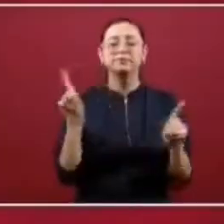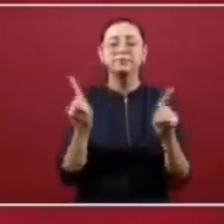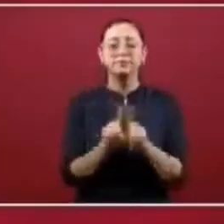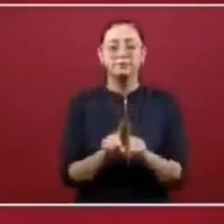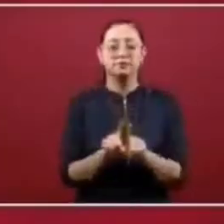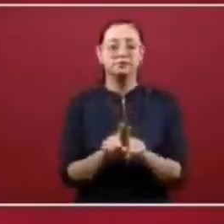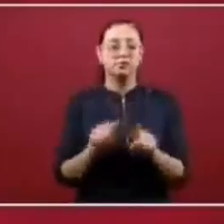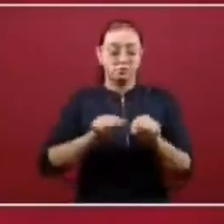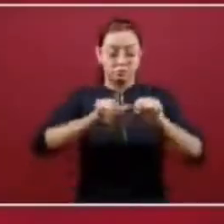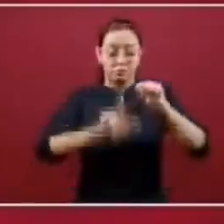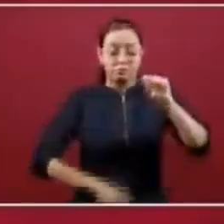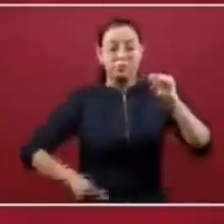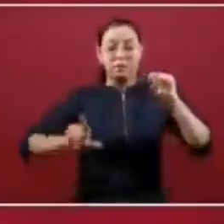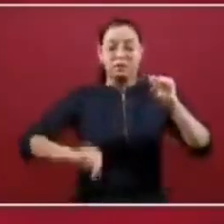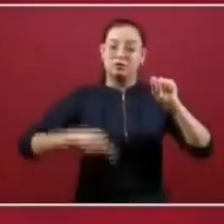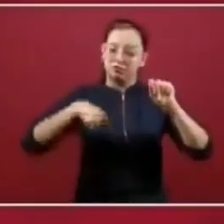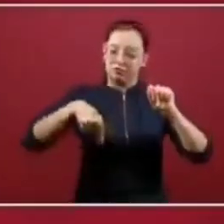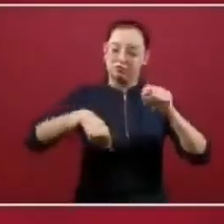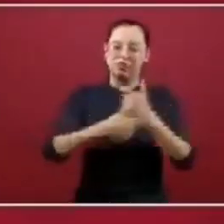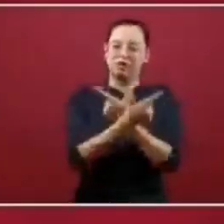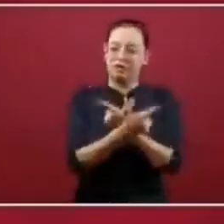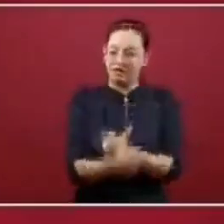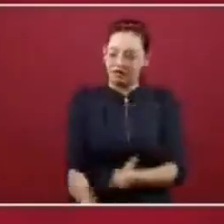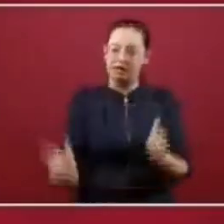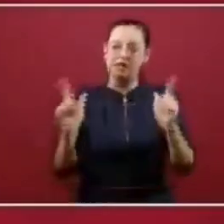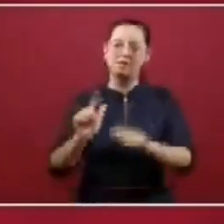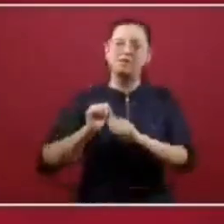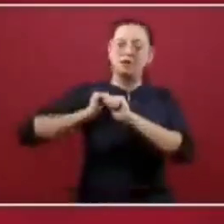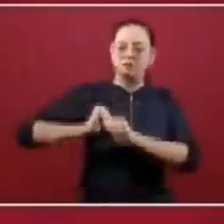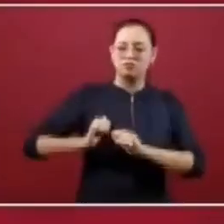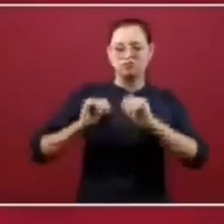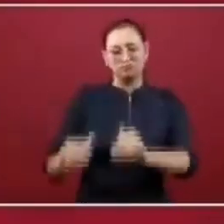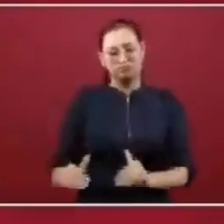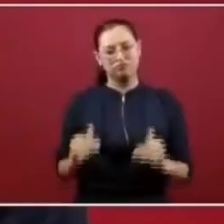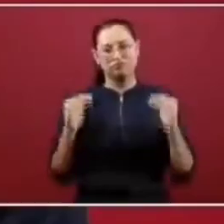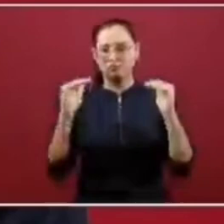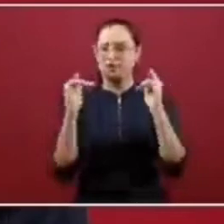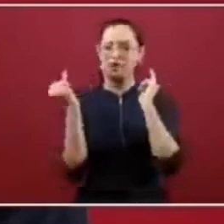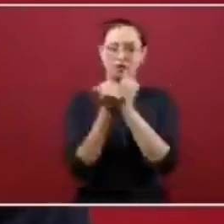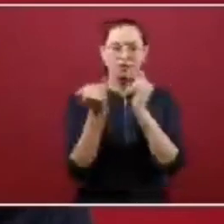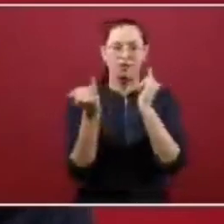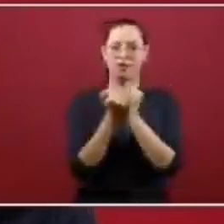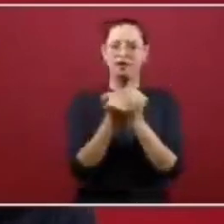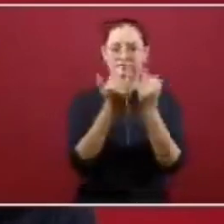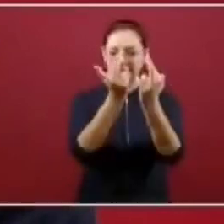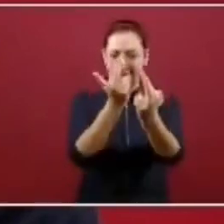somos un país libre, independiente y también soberano. Entonces,